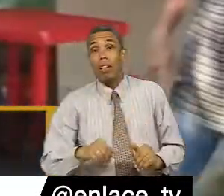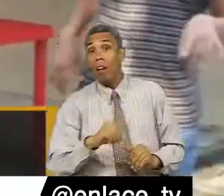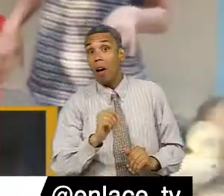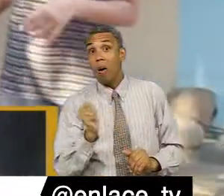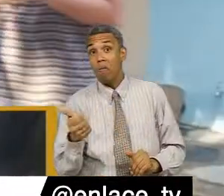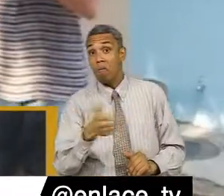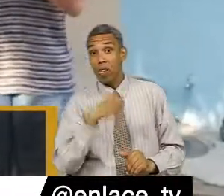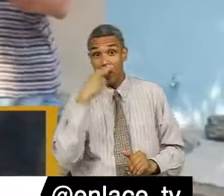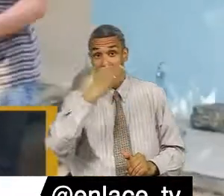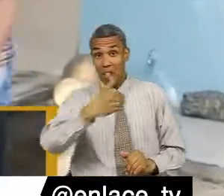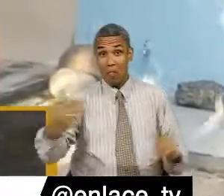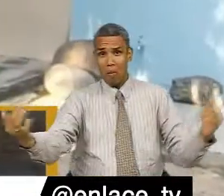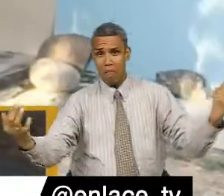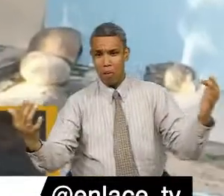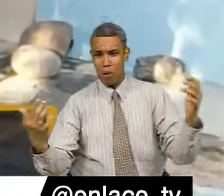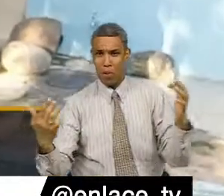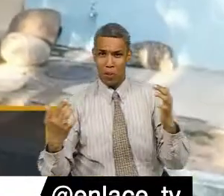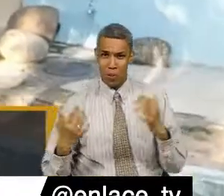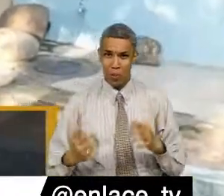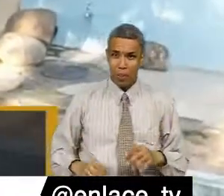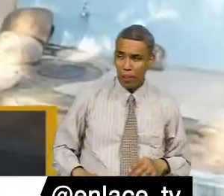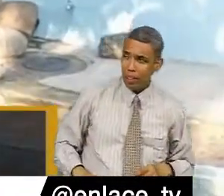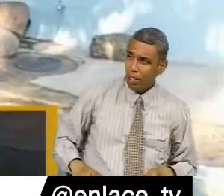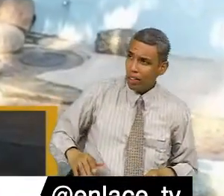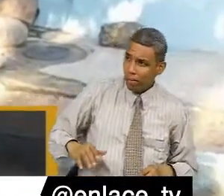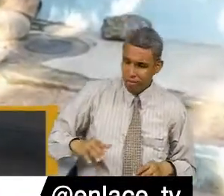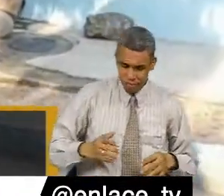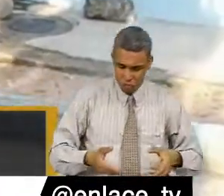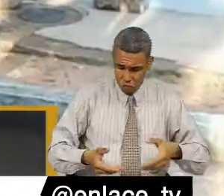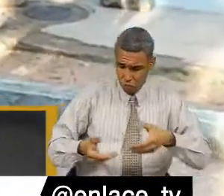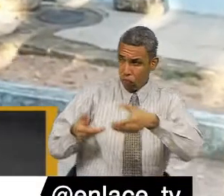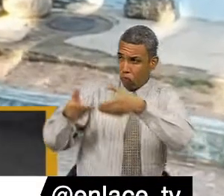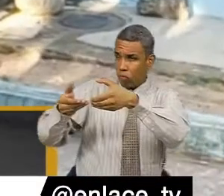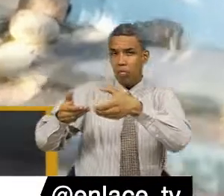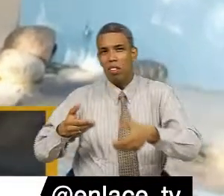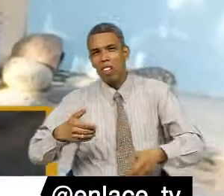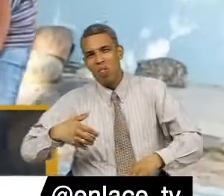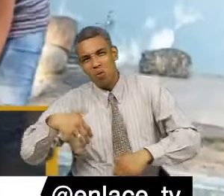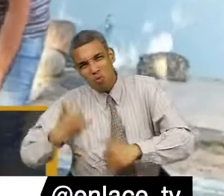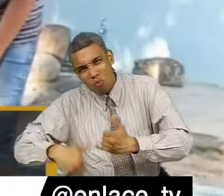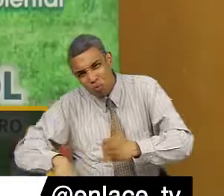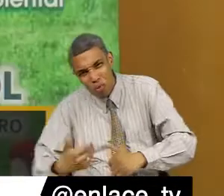nos hagan entrega o nos hicieron entrega de los juguetes bélicos que tenían.